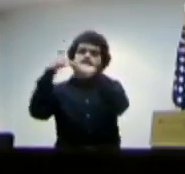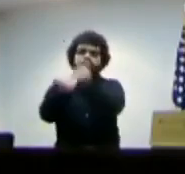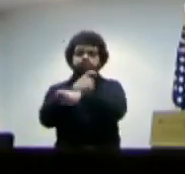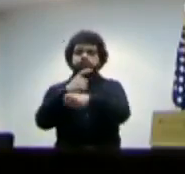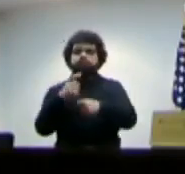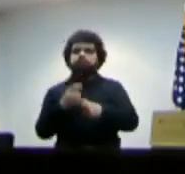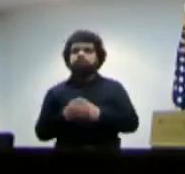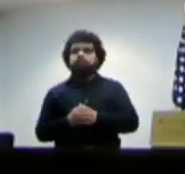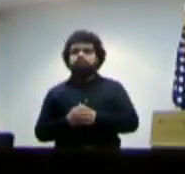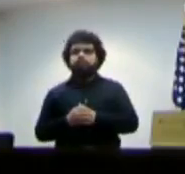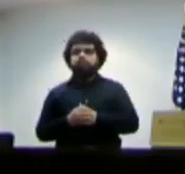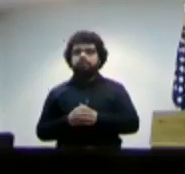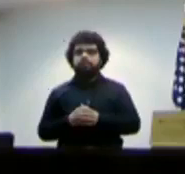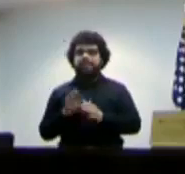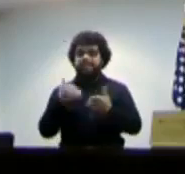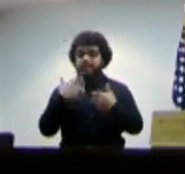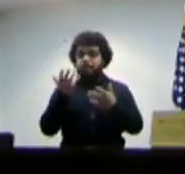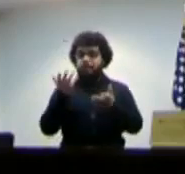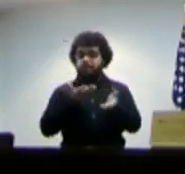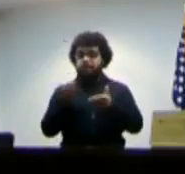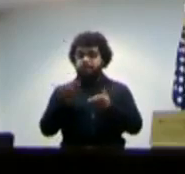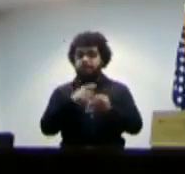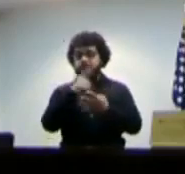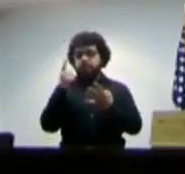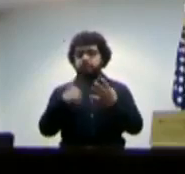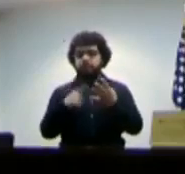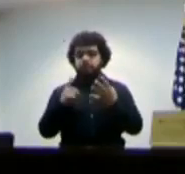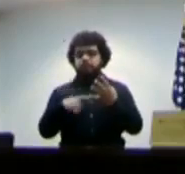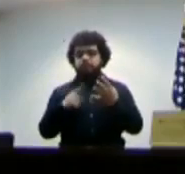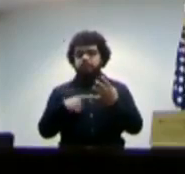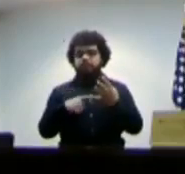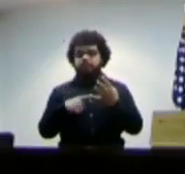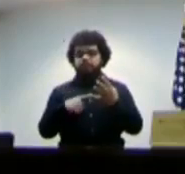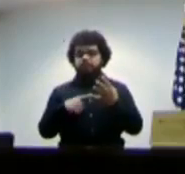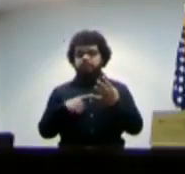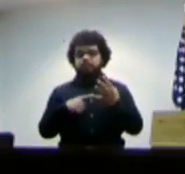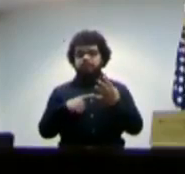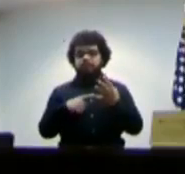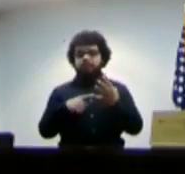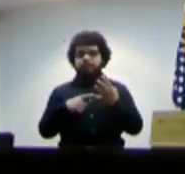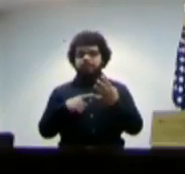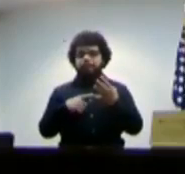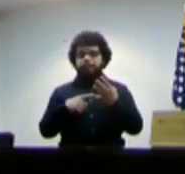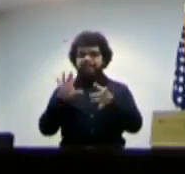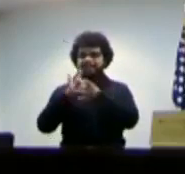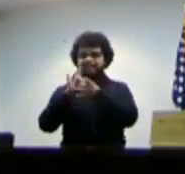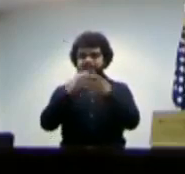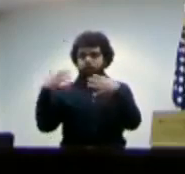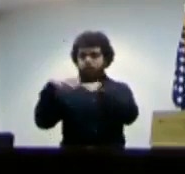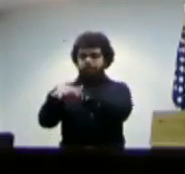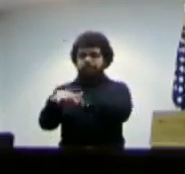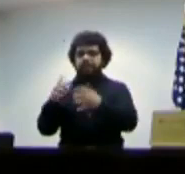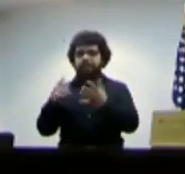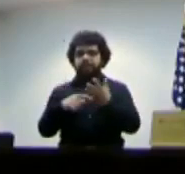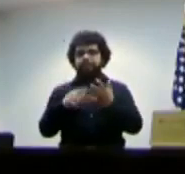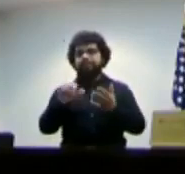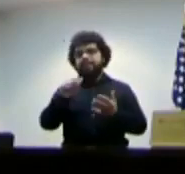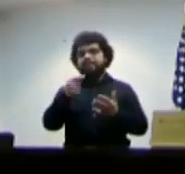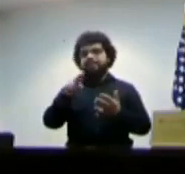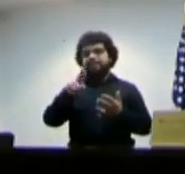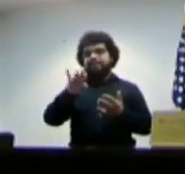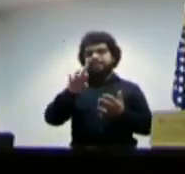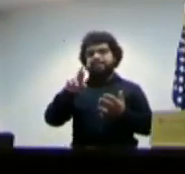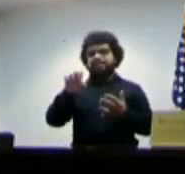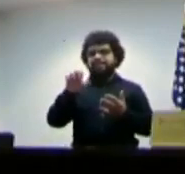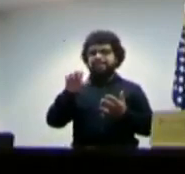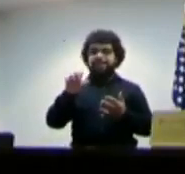en servicio, teníamos en servicio unidades en ciclo combinado. En Aguirre estaban fuera las dos porque teníamos una